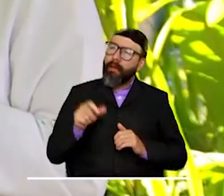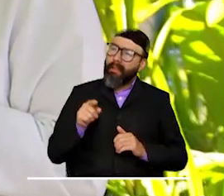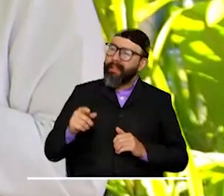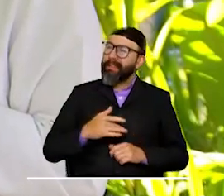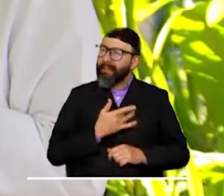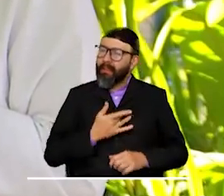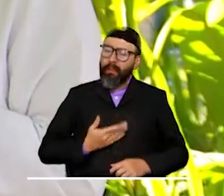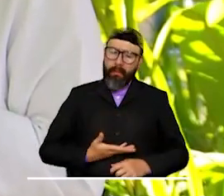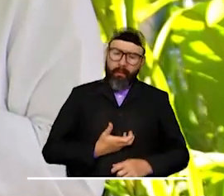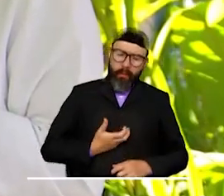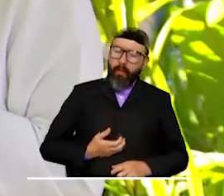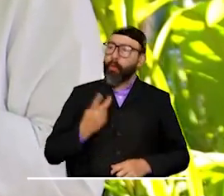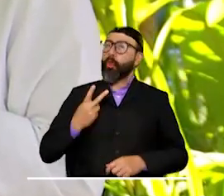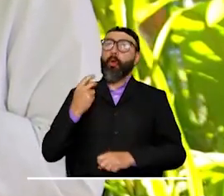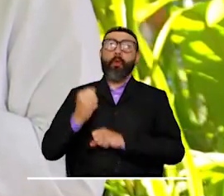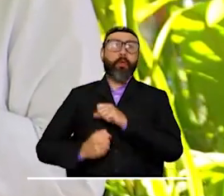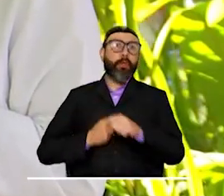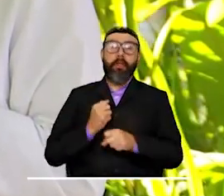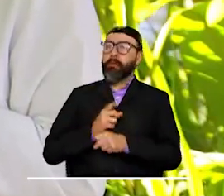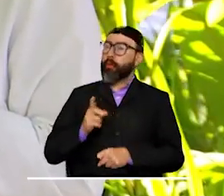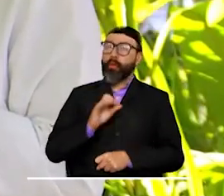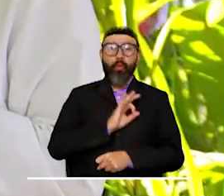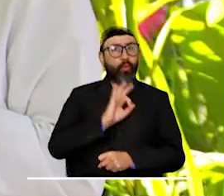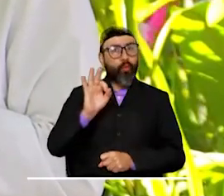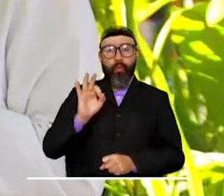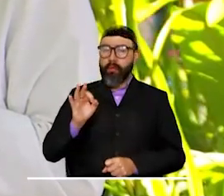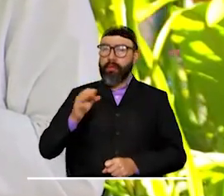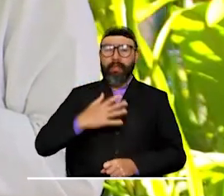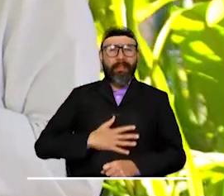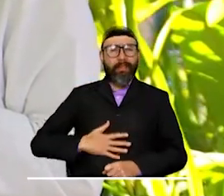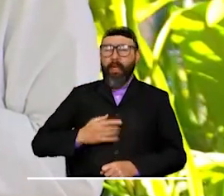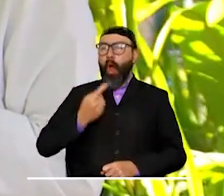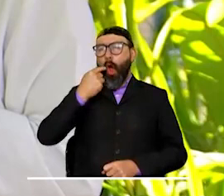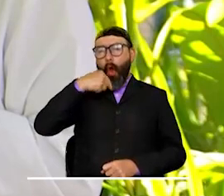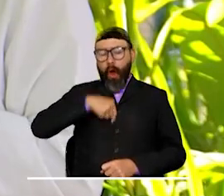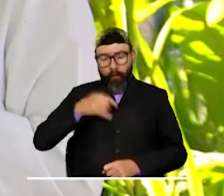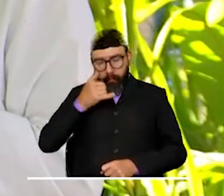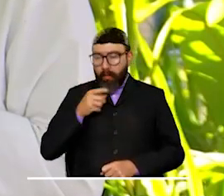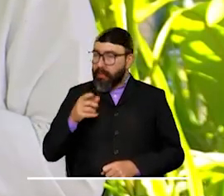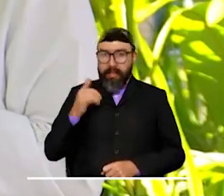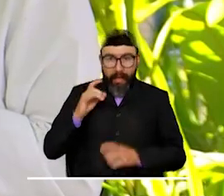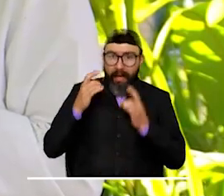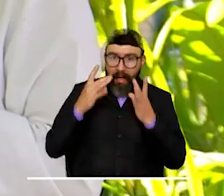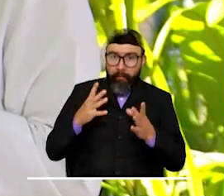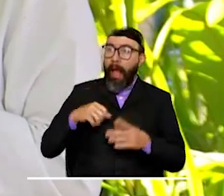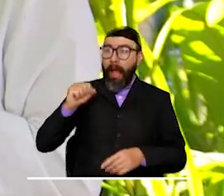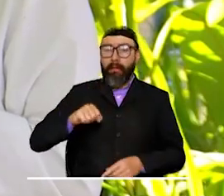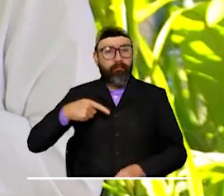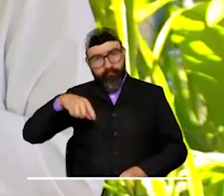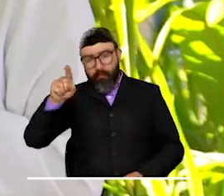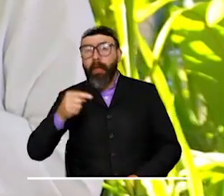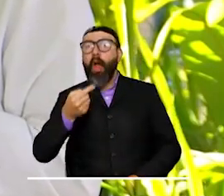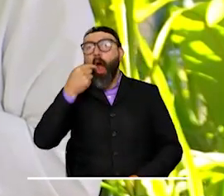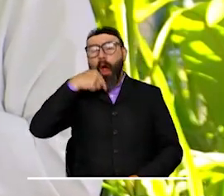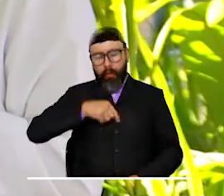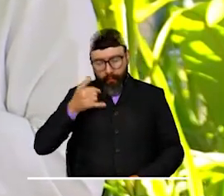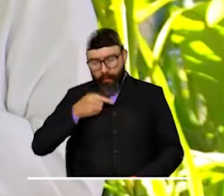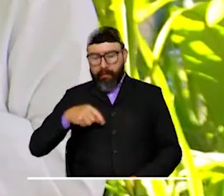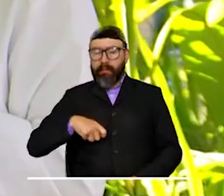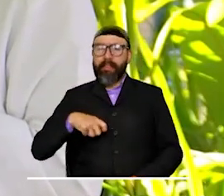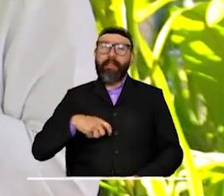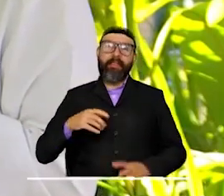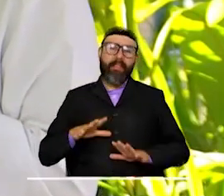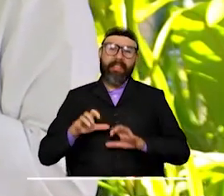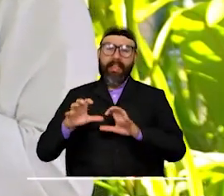gástrico, 2 años, nunca le mandaron endoscopia, cuando ya sí se complicó, entonces le mandan la endoscopia Estaba con un cáncer severo,